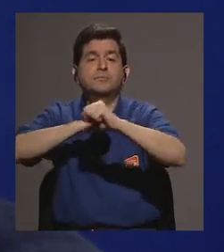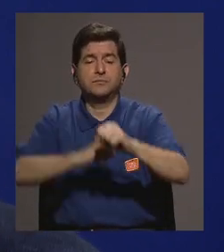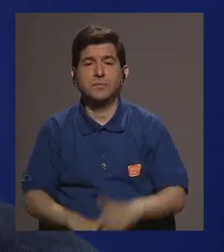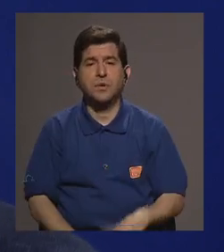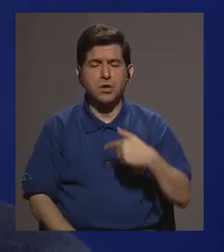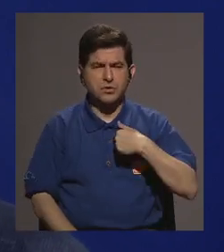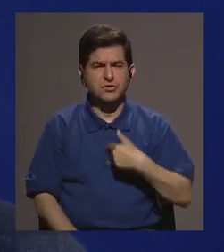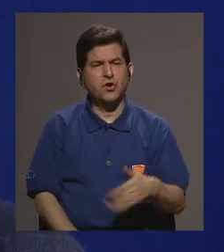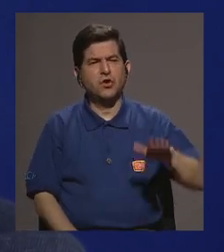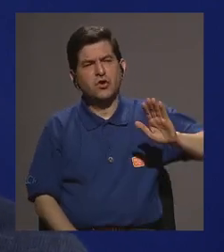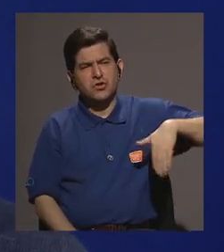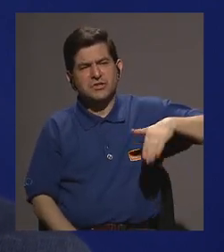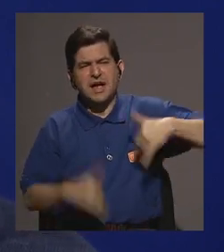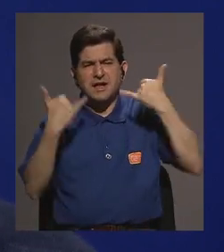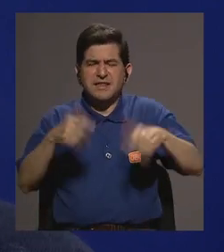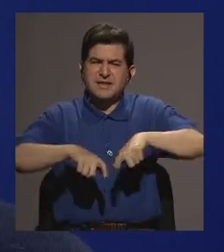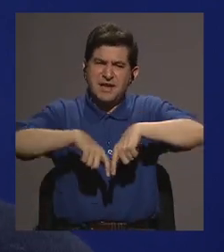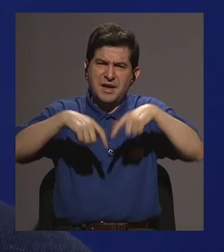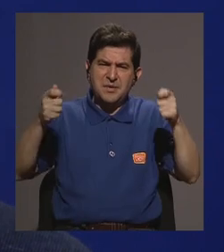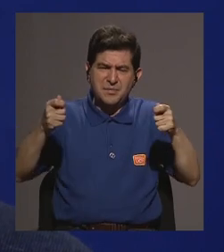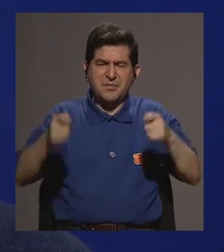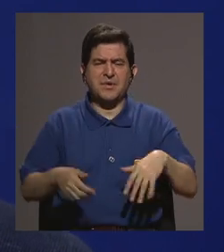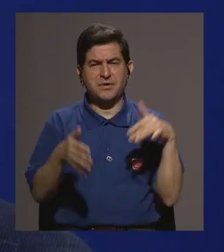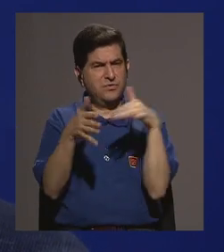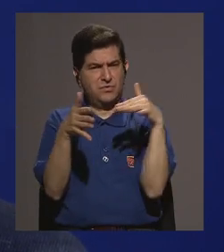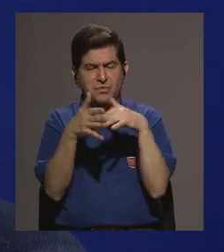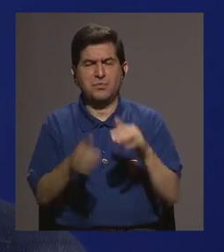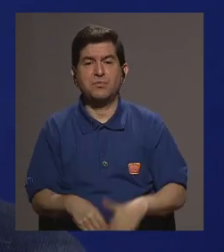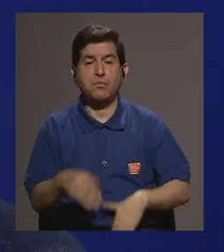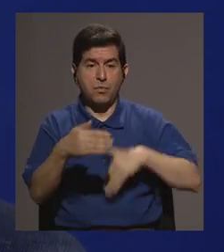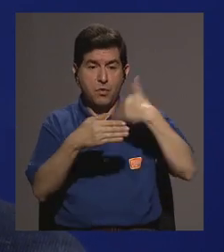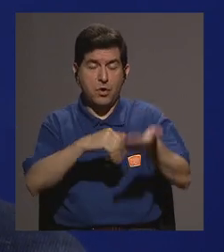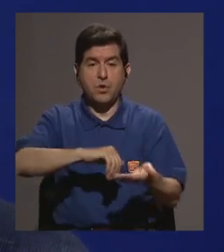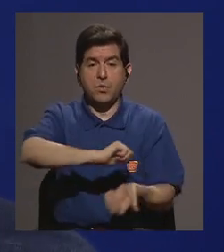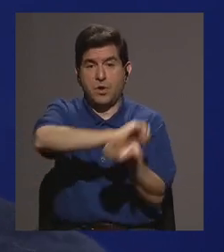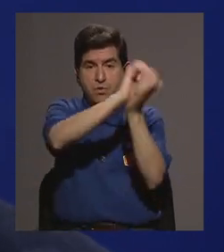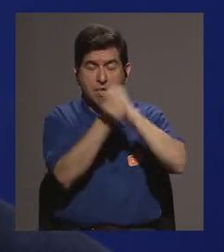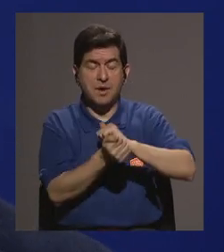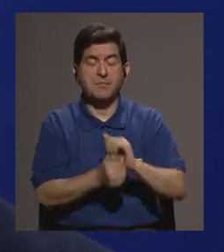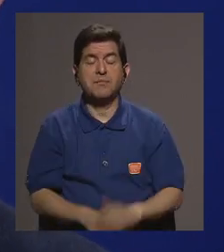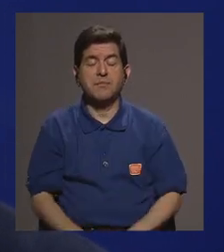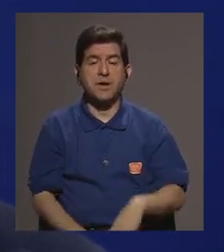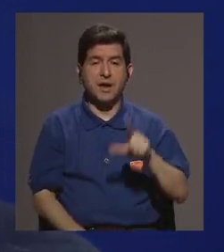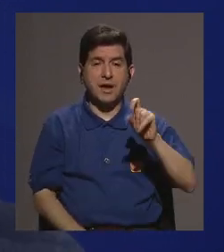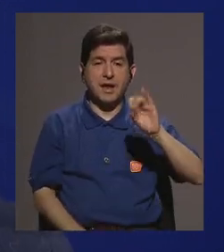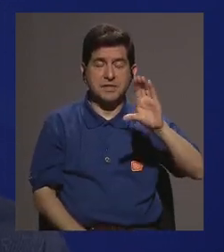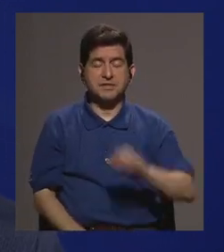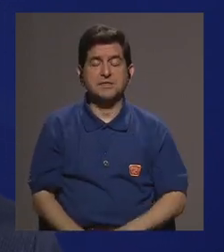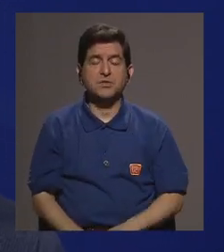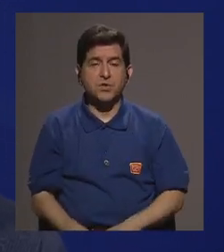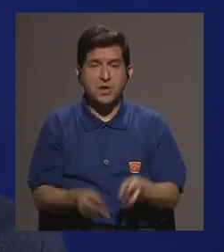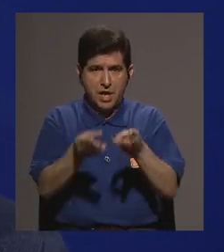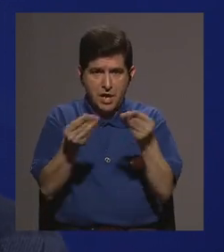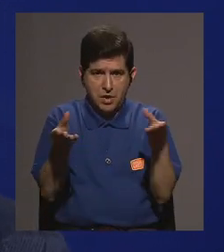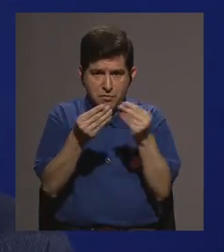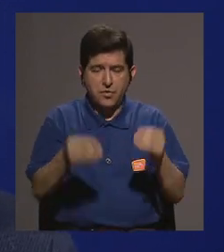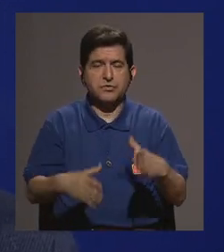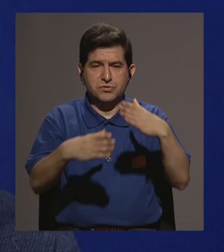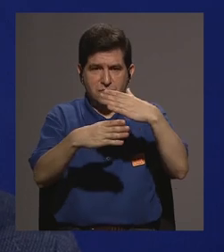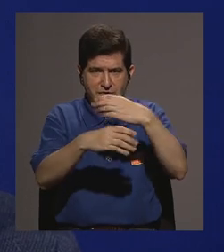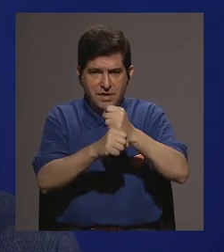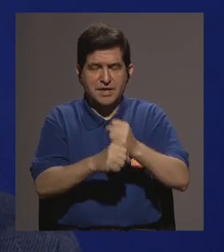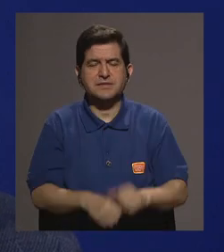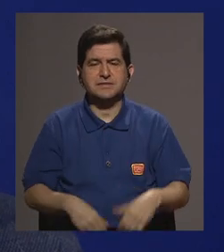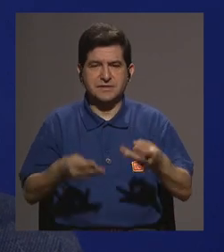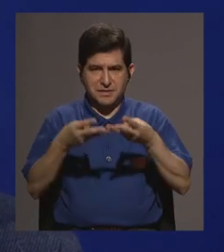pero estuve un poco tarde en lo que fue el periodismo y de ahí brincar a la licenciatura en realización y producción audiovisual